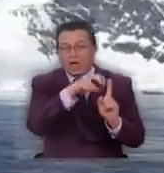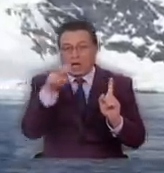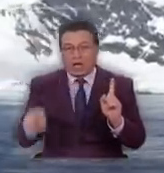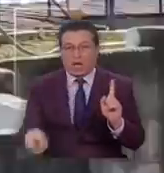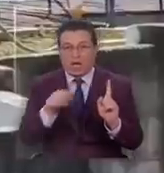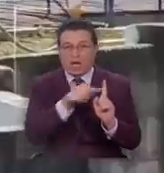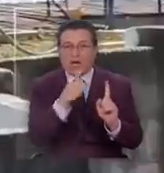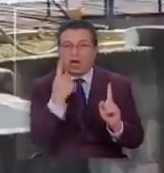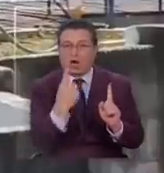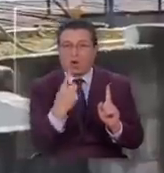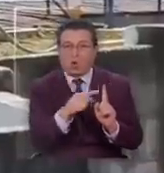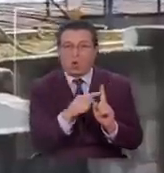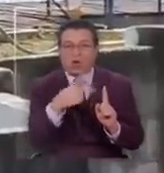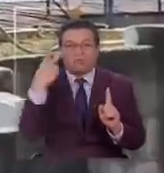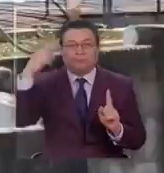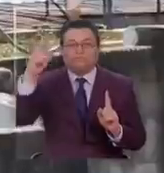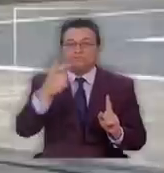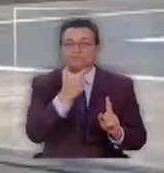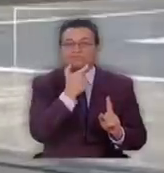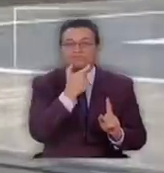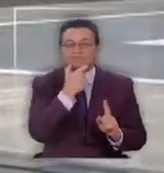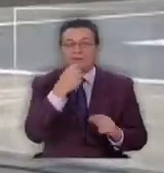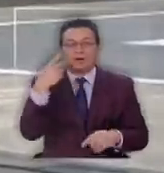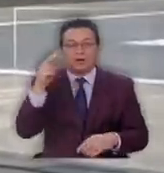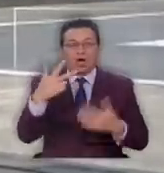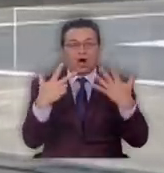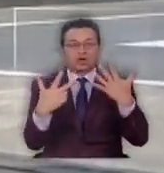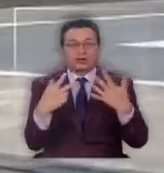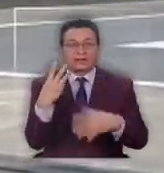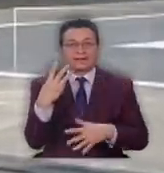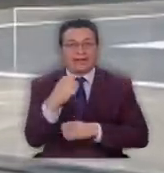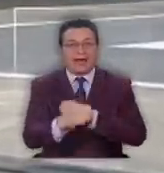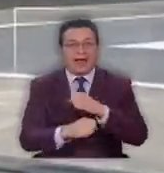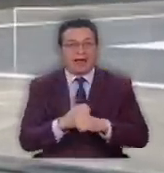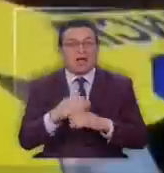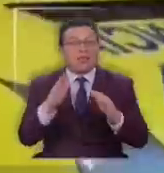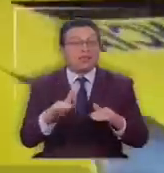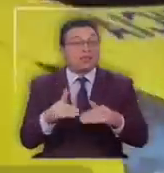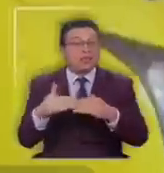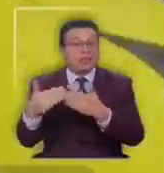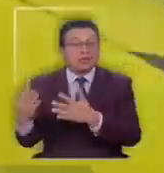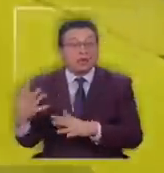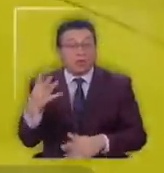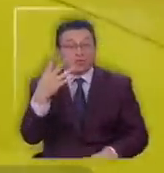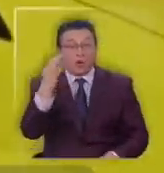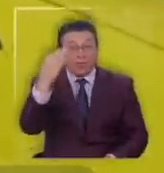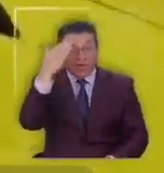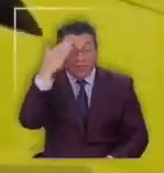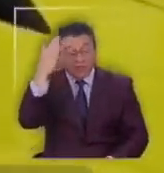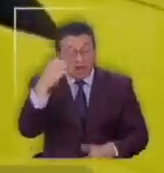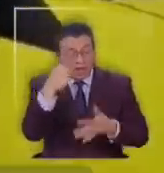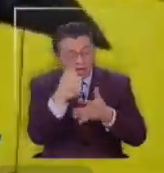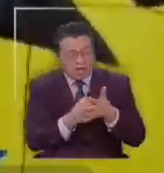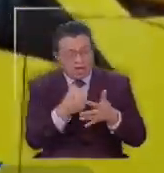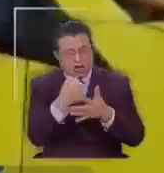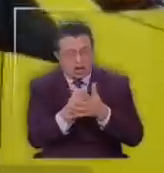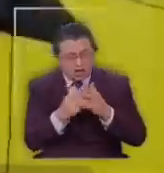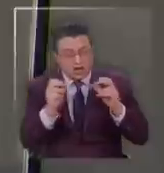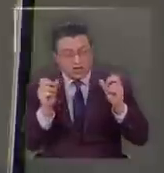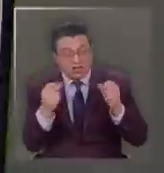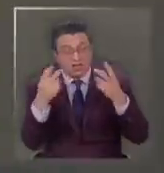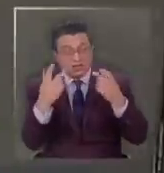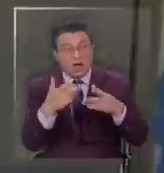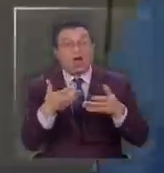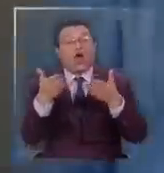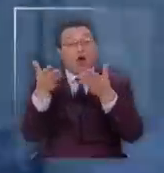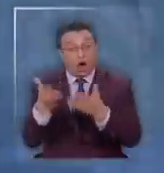desembarcado. Era un británico de 83 años que después de 40 días luchando por sobrevivir,